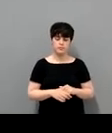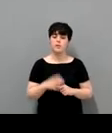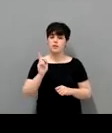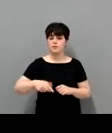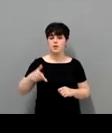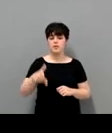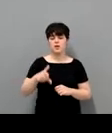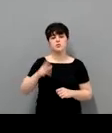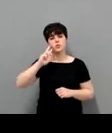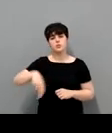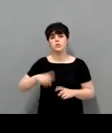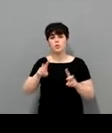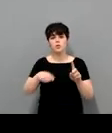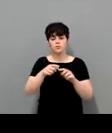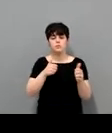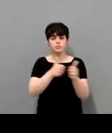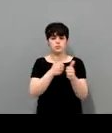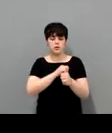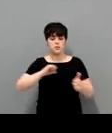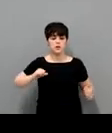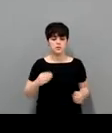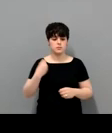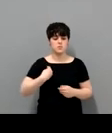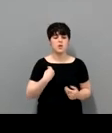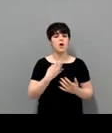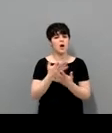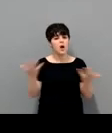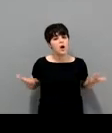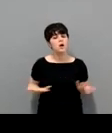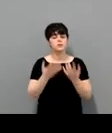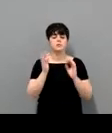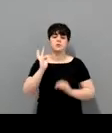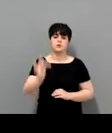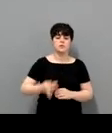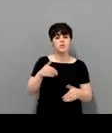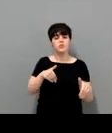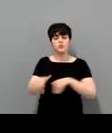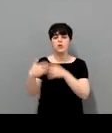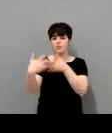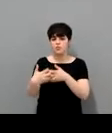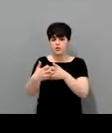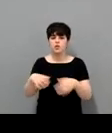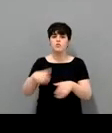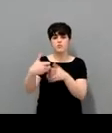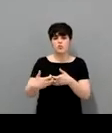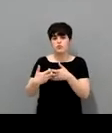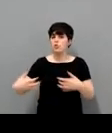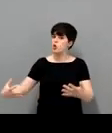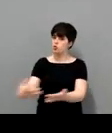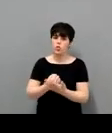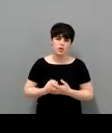derecho a la asistencia personal. Para ser activistas y luchar por nuestro futuro. Un futuro para todas.